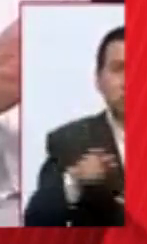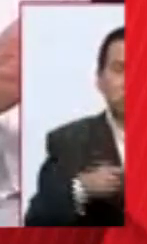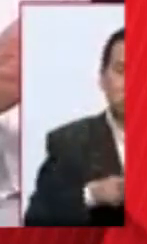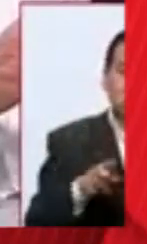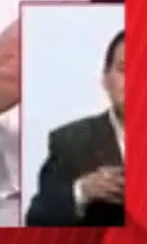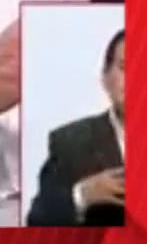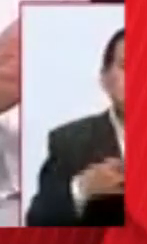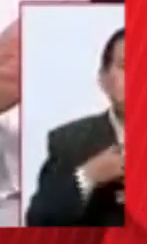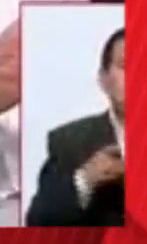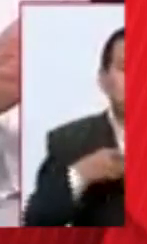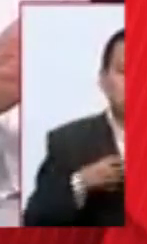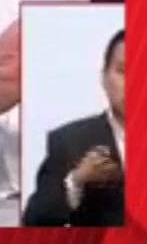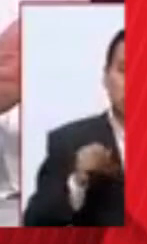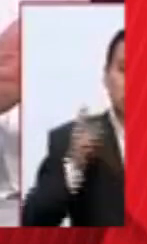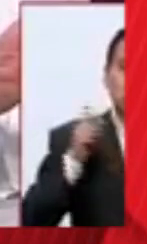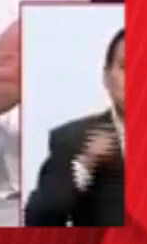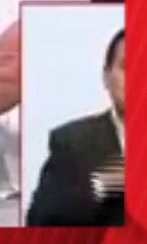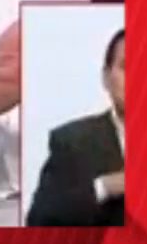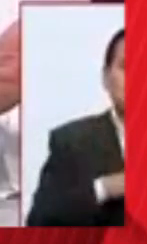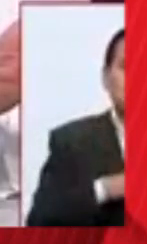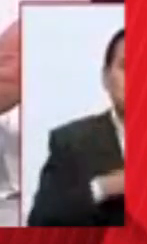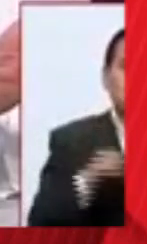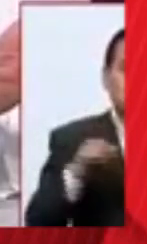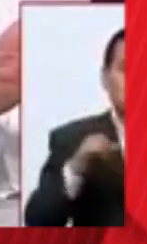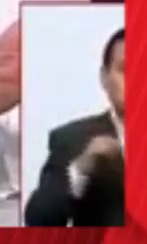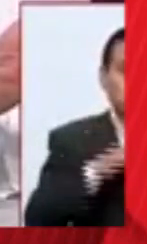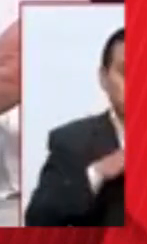Interesante. A mí me ha sorprendido. Yo fui